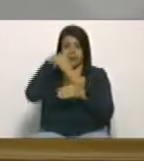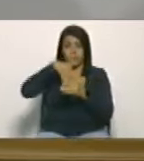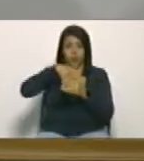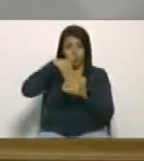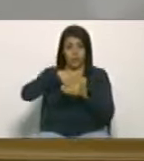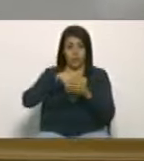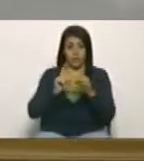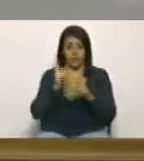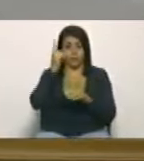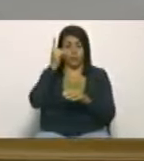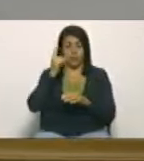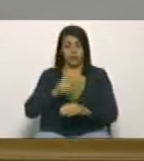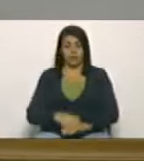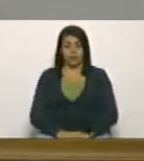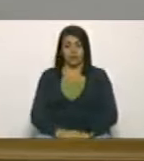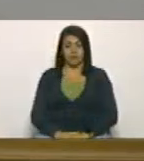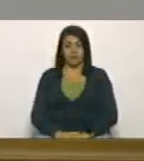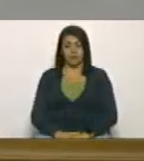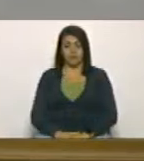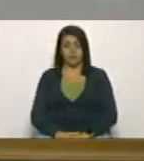verdad.